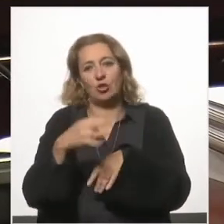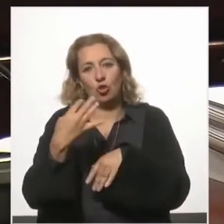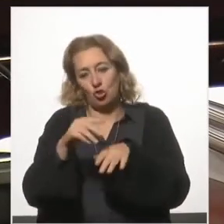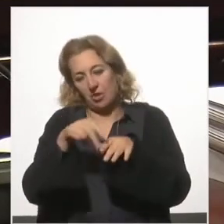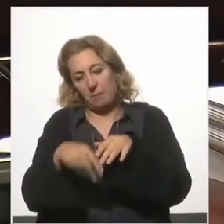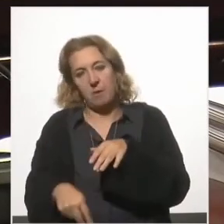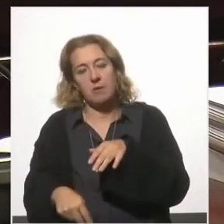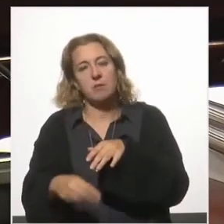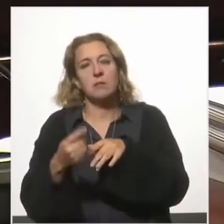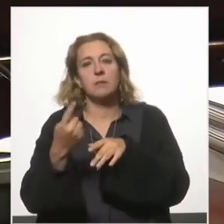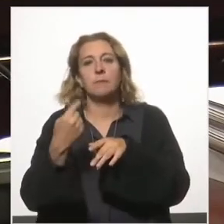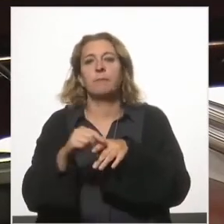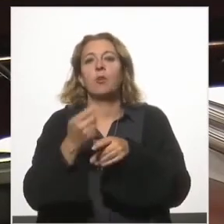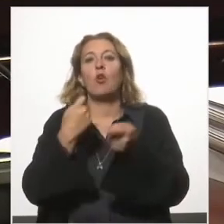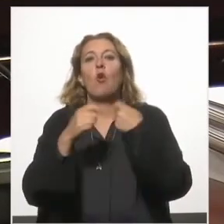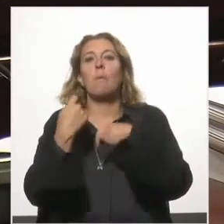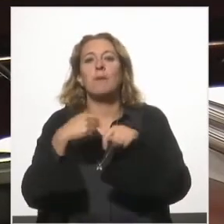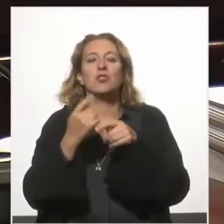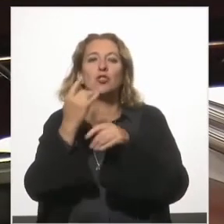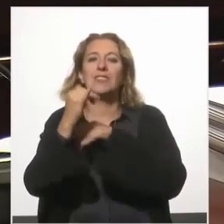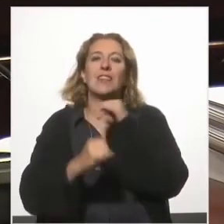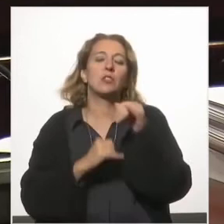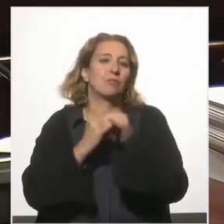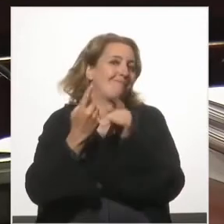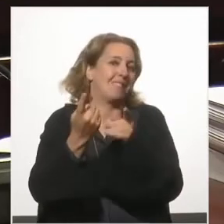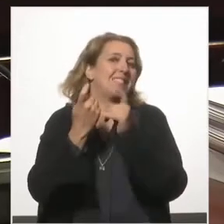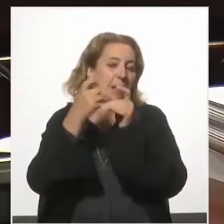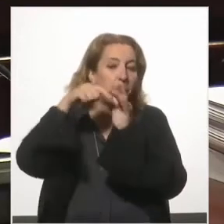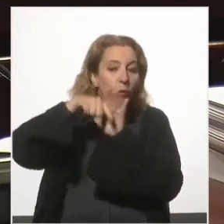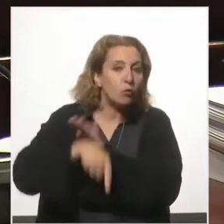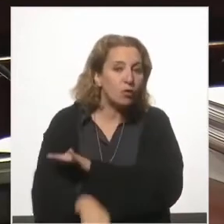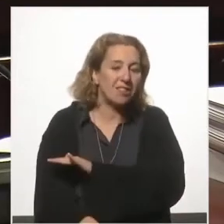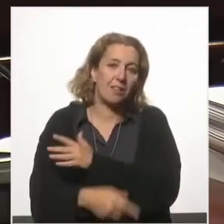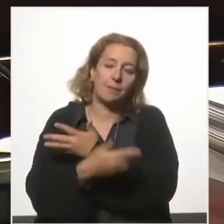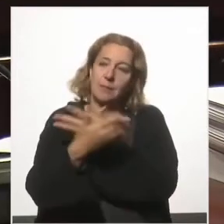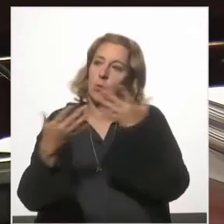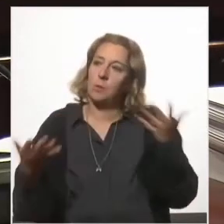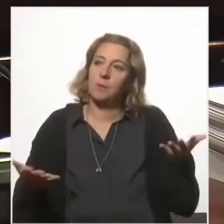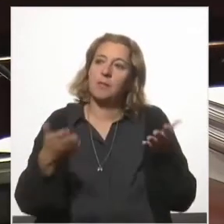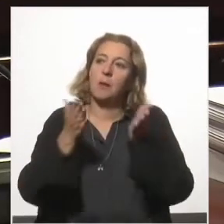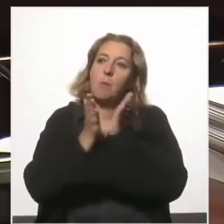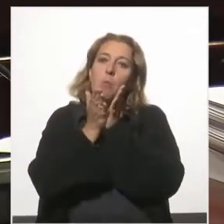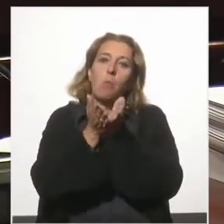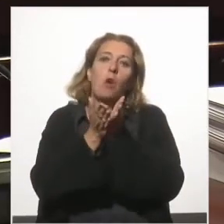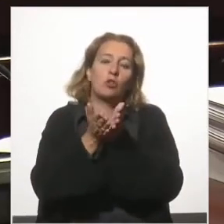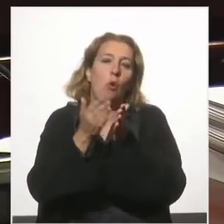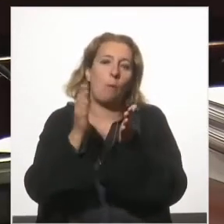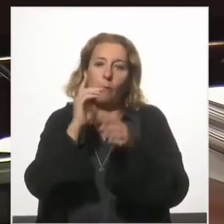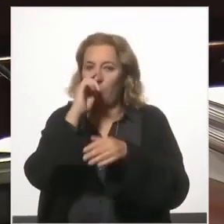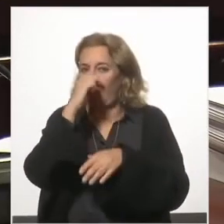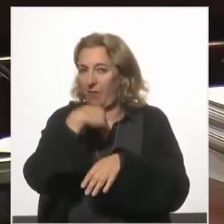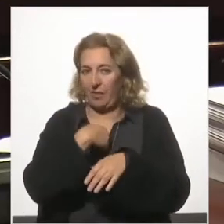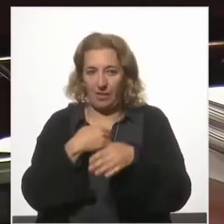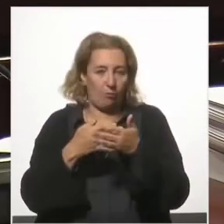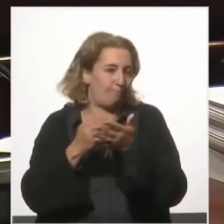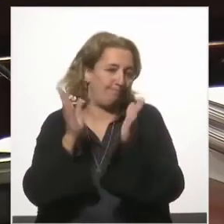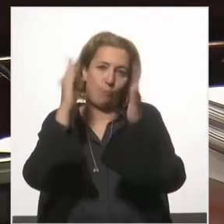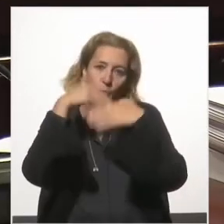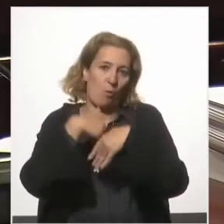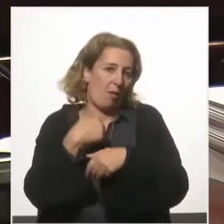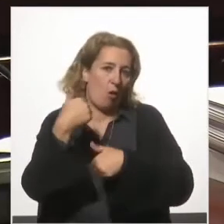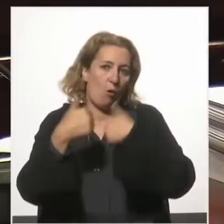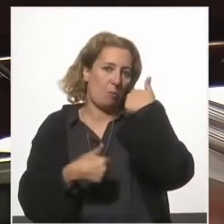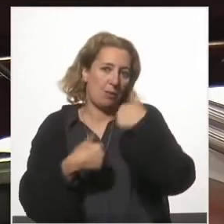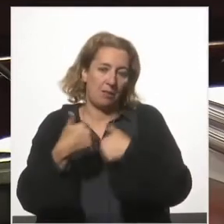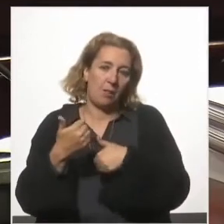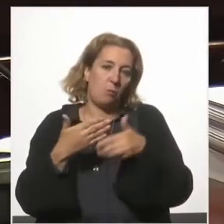el comercio internacional hoy exige profundidades que seguramente harán que el puerto de Montevideo no pueda competir con el puerto de Santos y